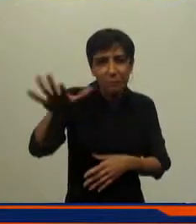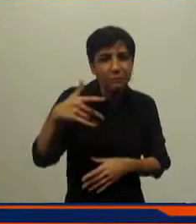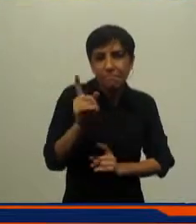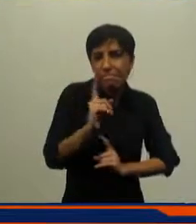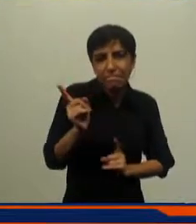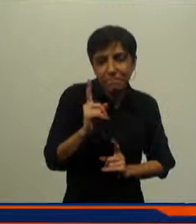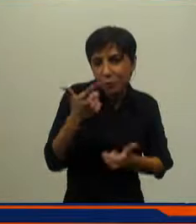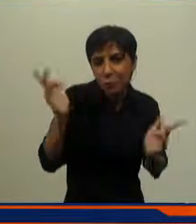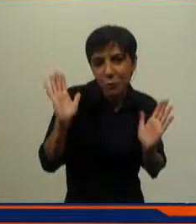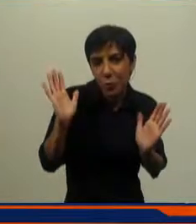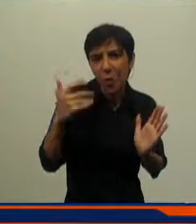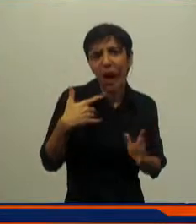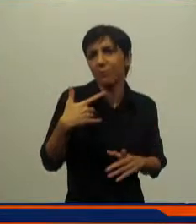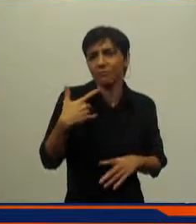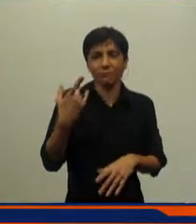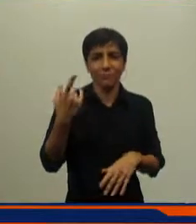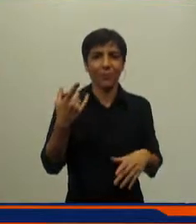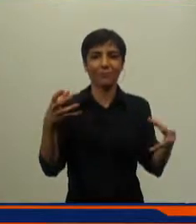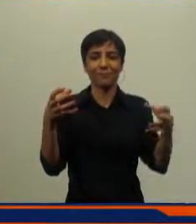competencias. La Unión Argentina de Rugby